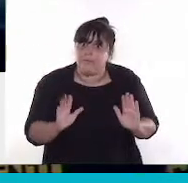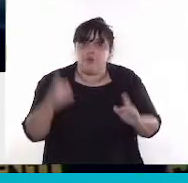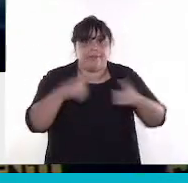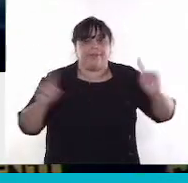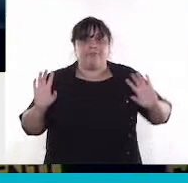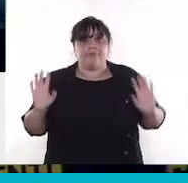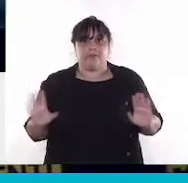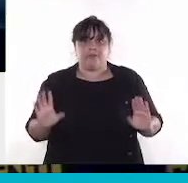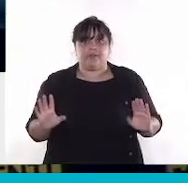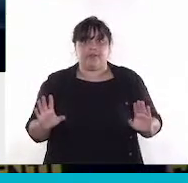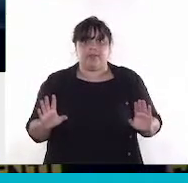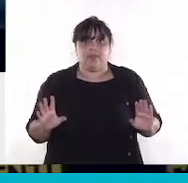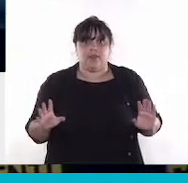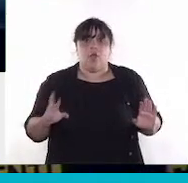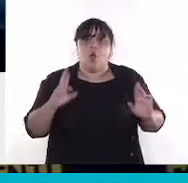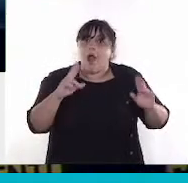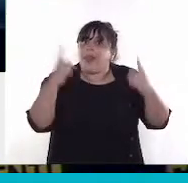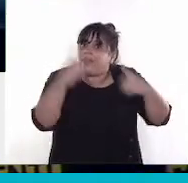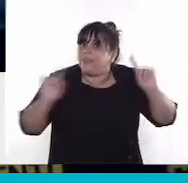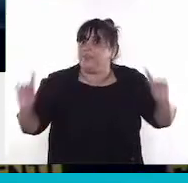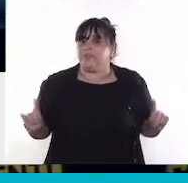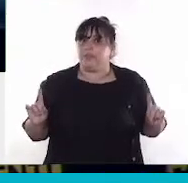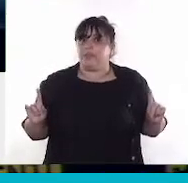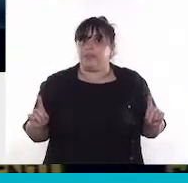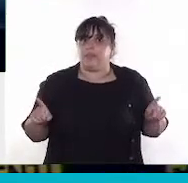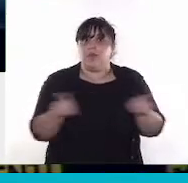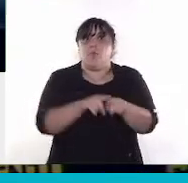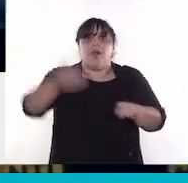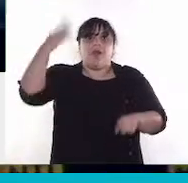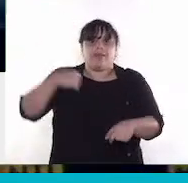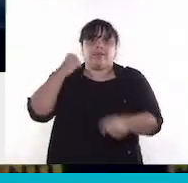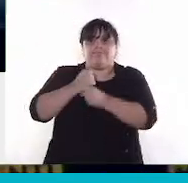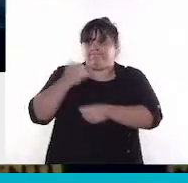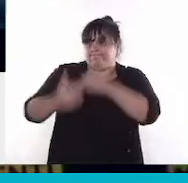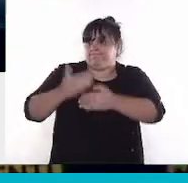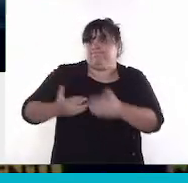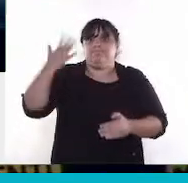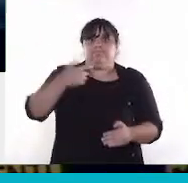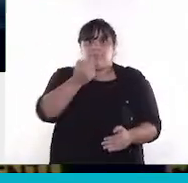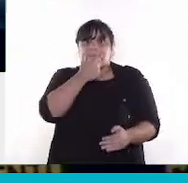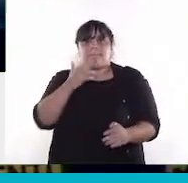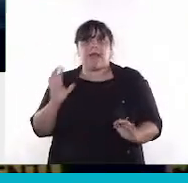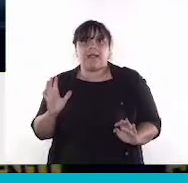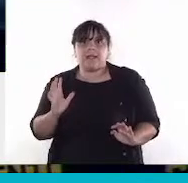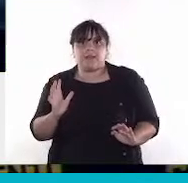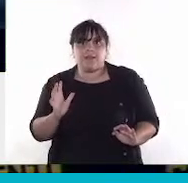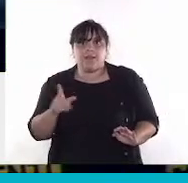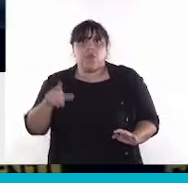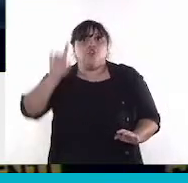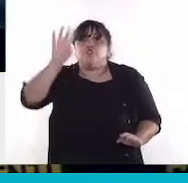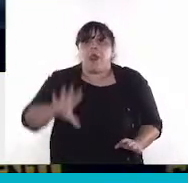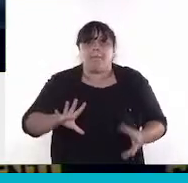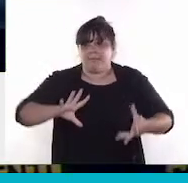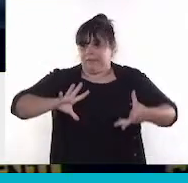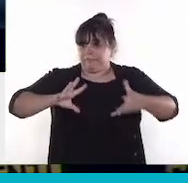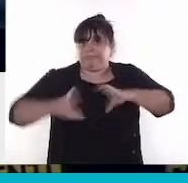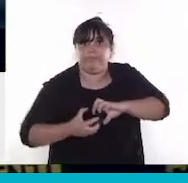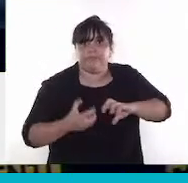totalmente opuesto al ejercicio de la gestión, que solamente destruyó el Estado,